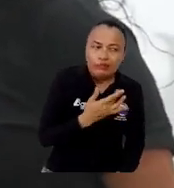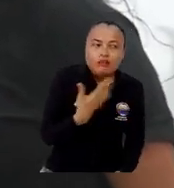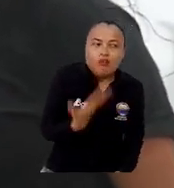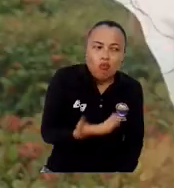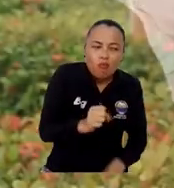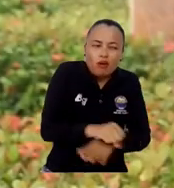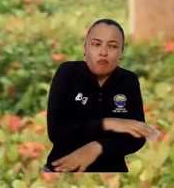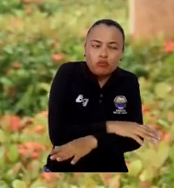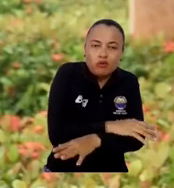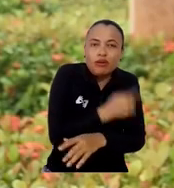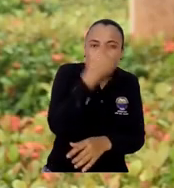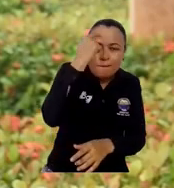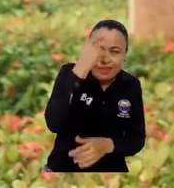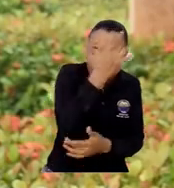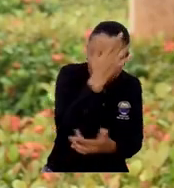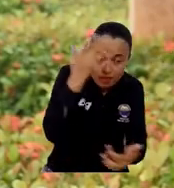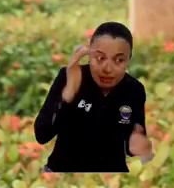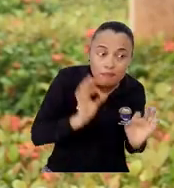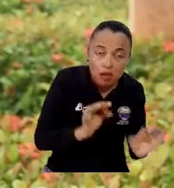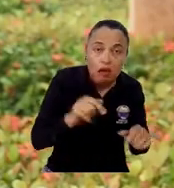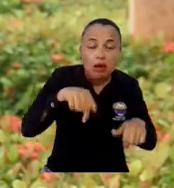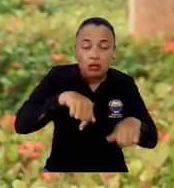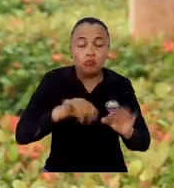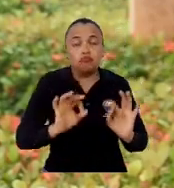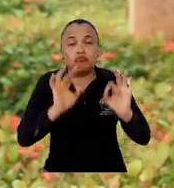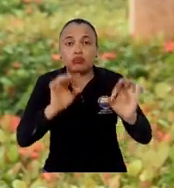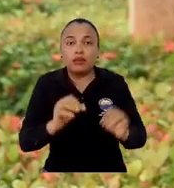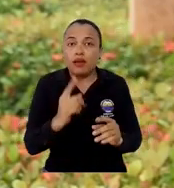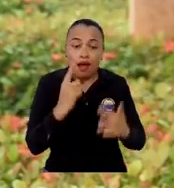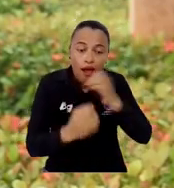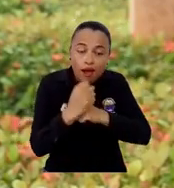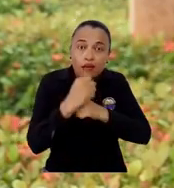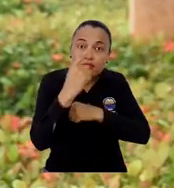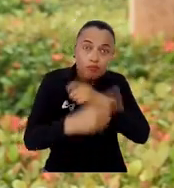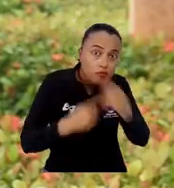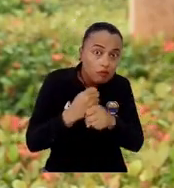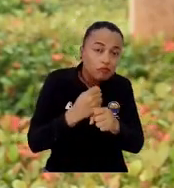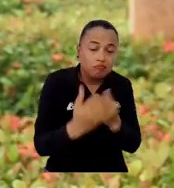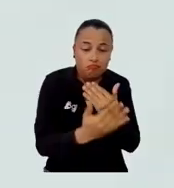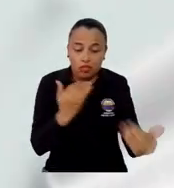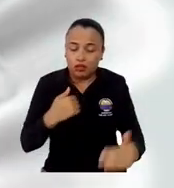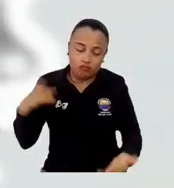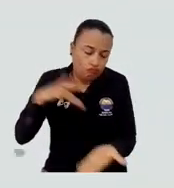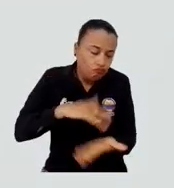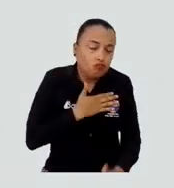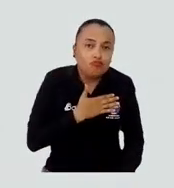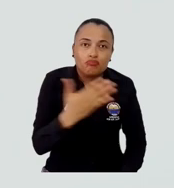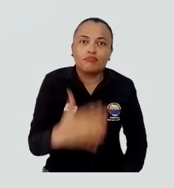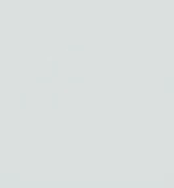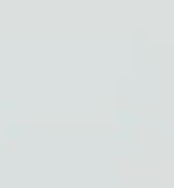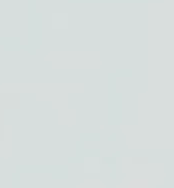en el corazón y en la mente de esos estudiantes. Y aquí lo están logrando, así que invíteme cada año, yo repito.